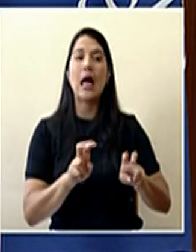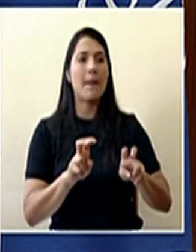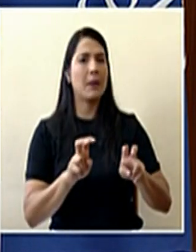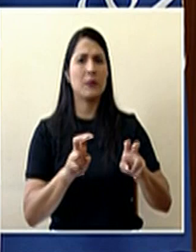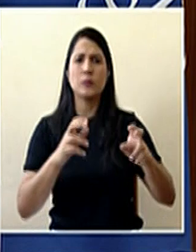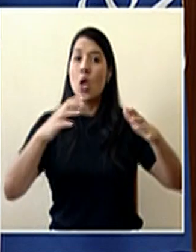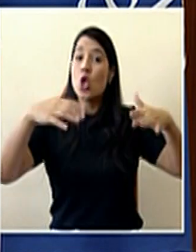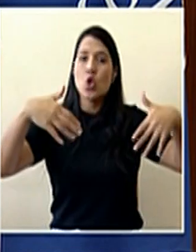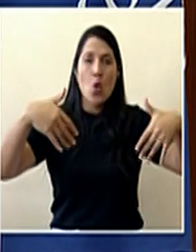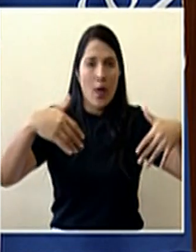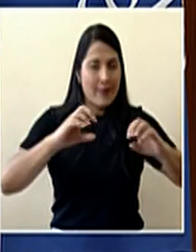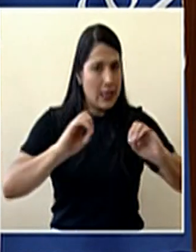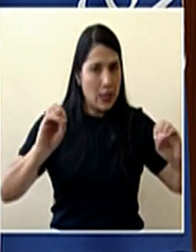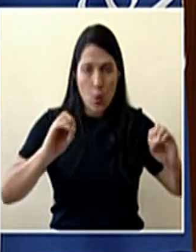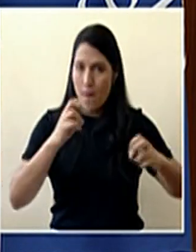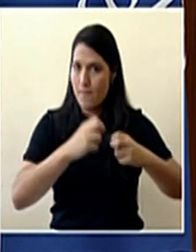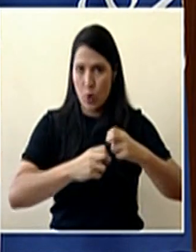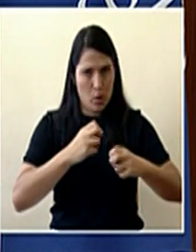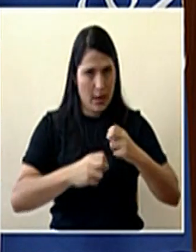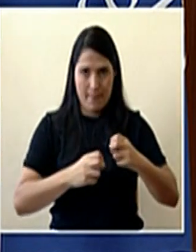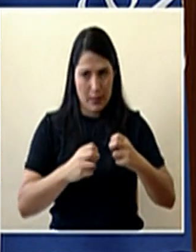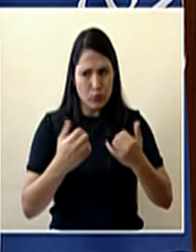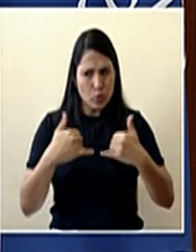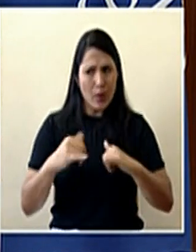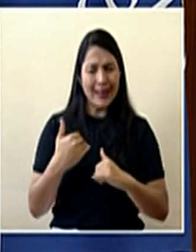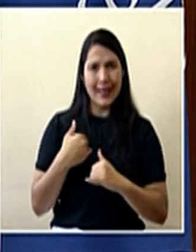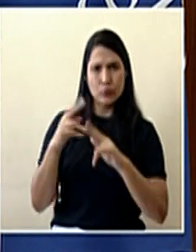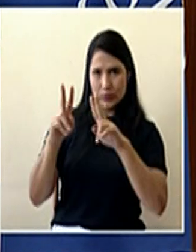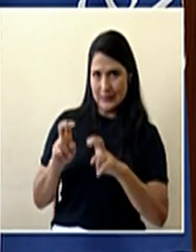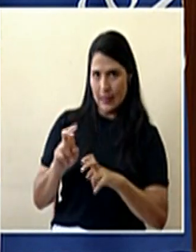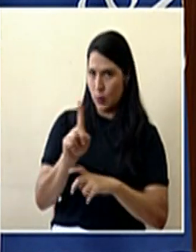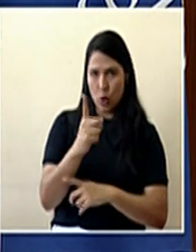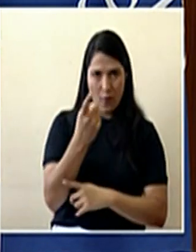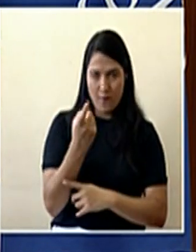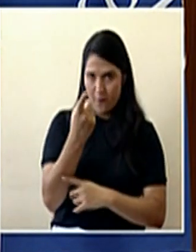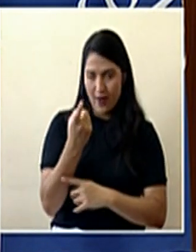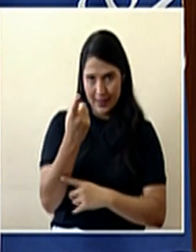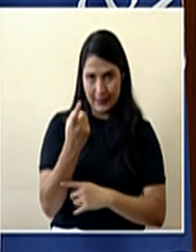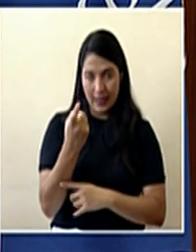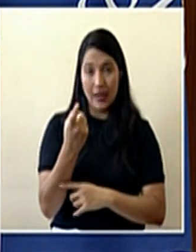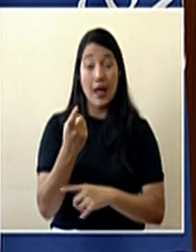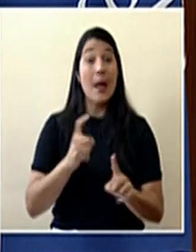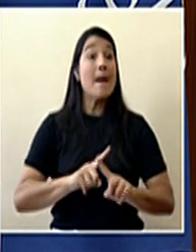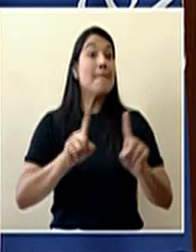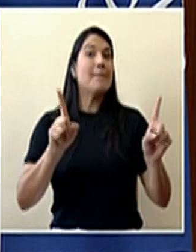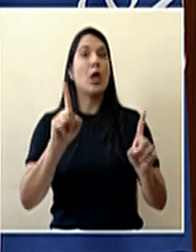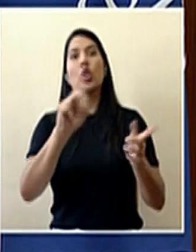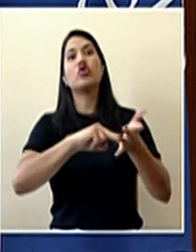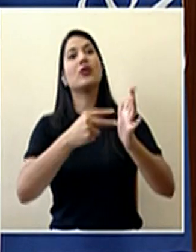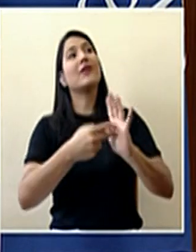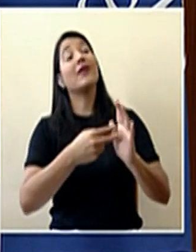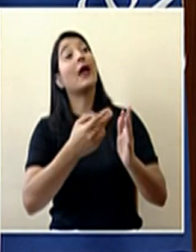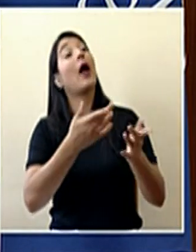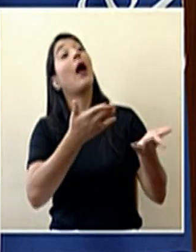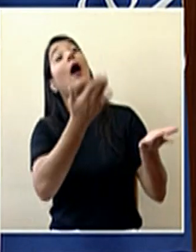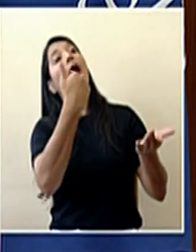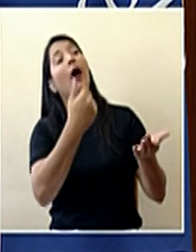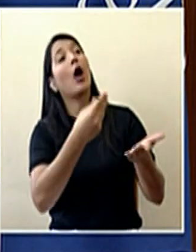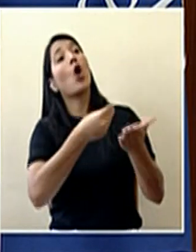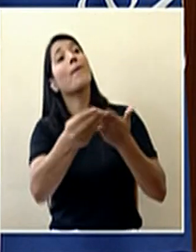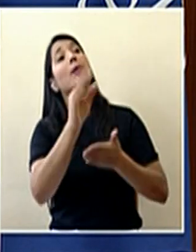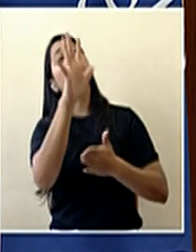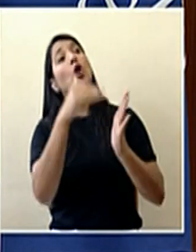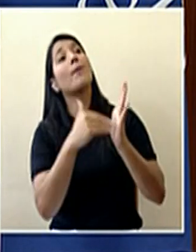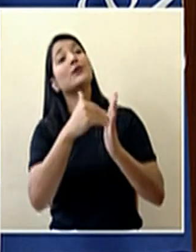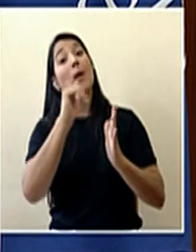ningún problema de faltante de pruebas, como estamos manejando los protocolos, tampoco es que podemos pedir 5 millones y que nos van a llegar